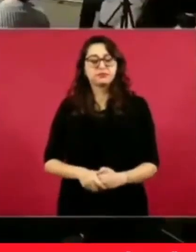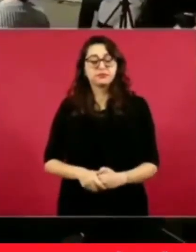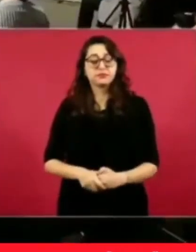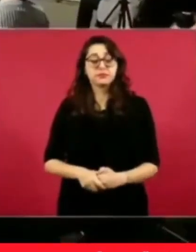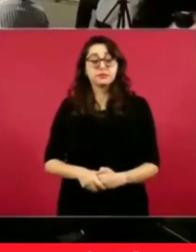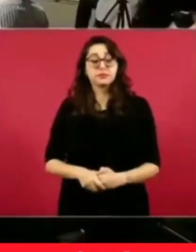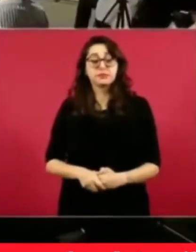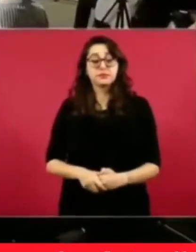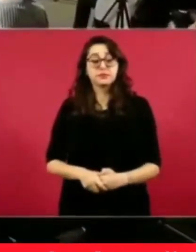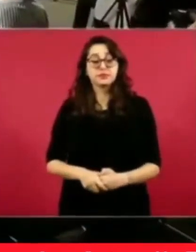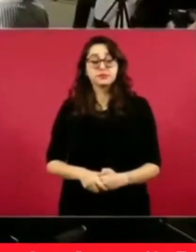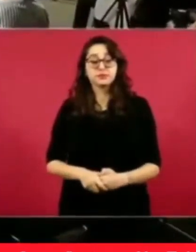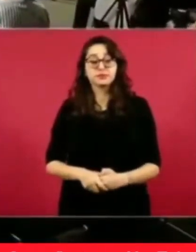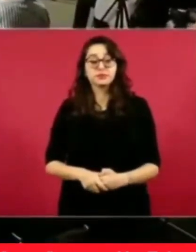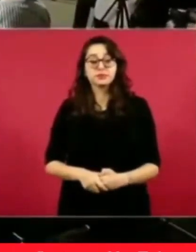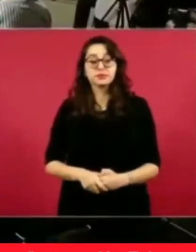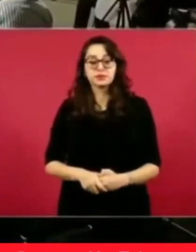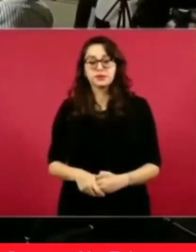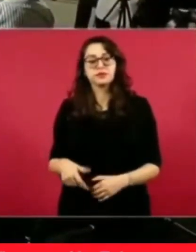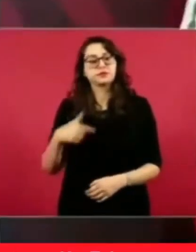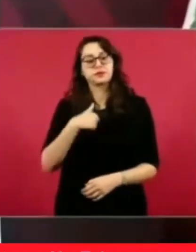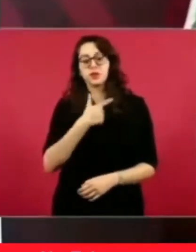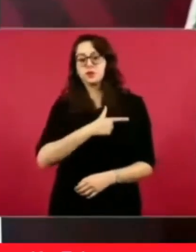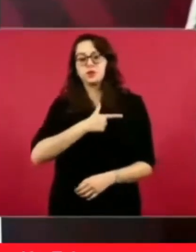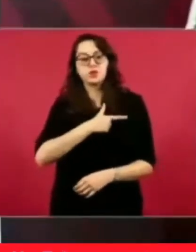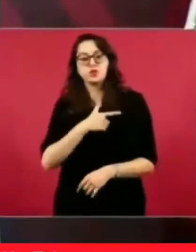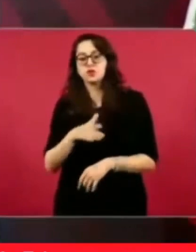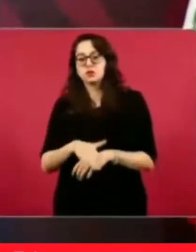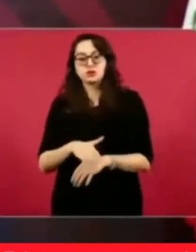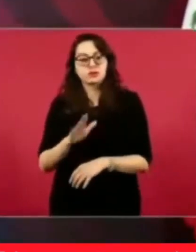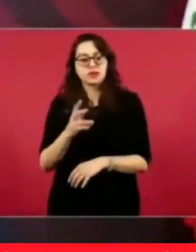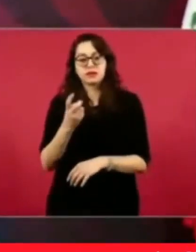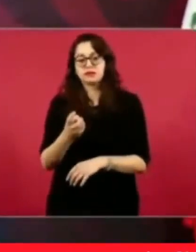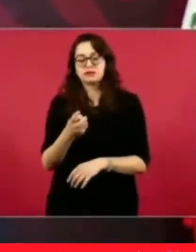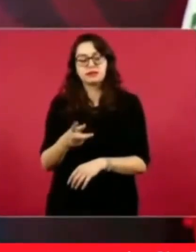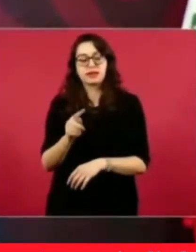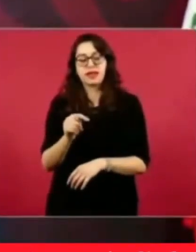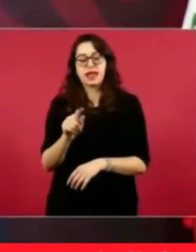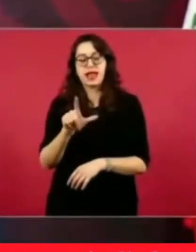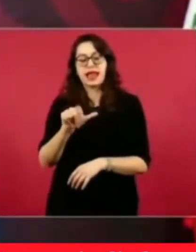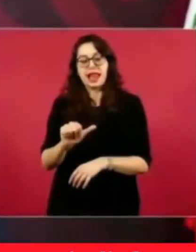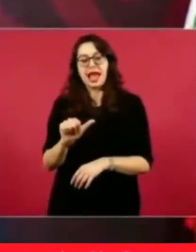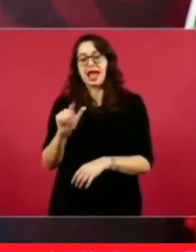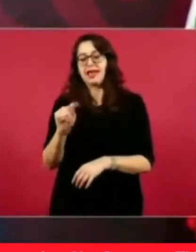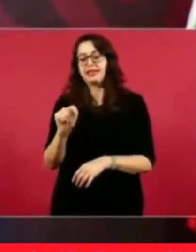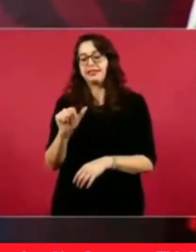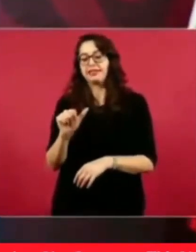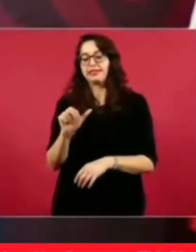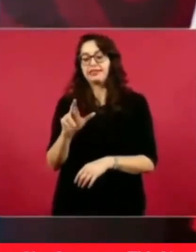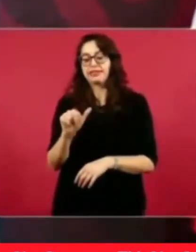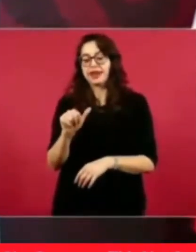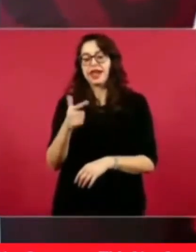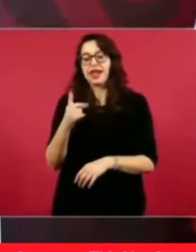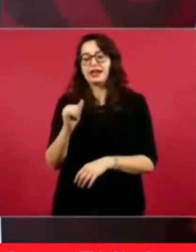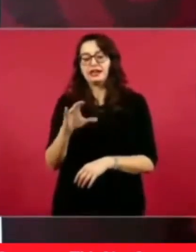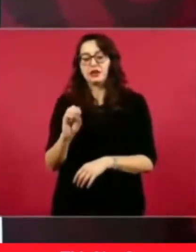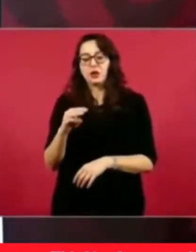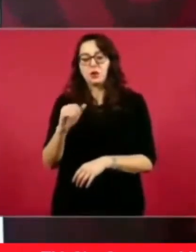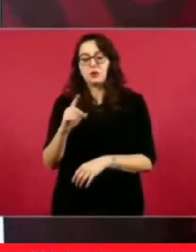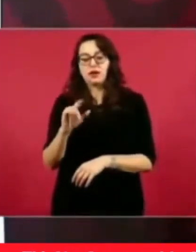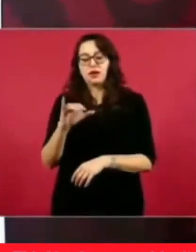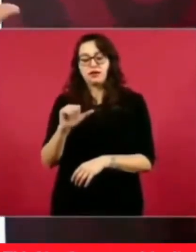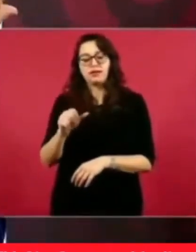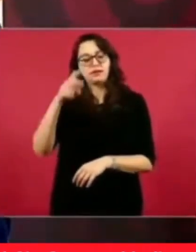Yo me quedo con lo de la tragicomedia mexicana, porque tiene cosas